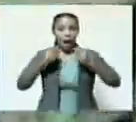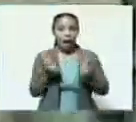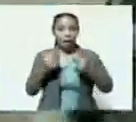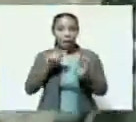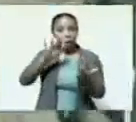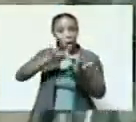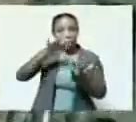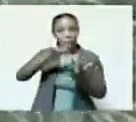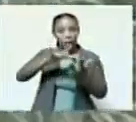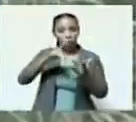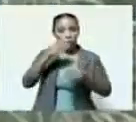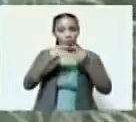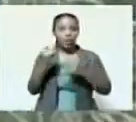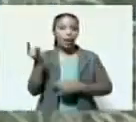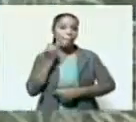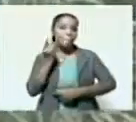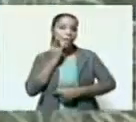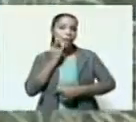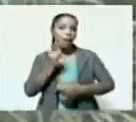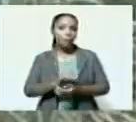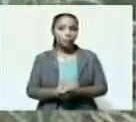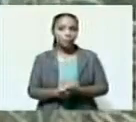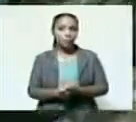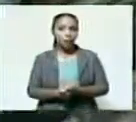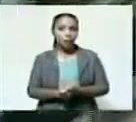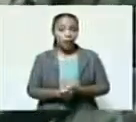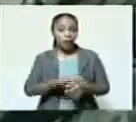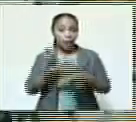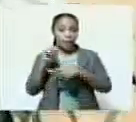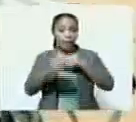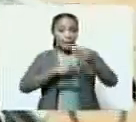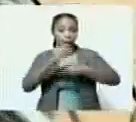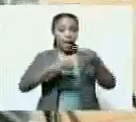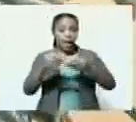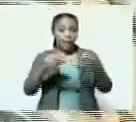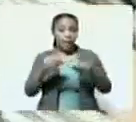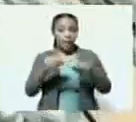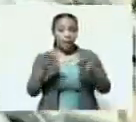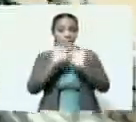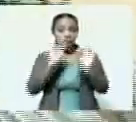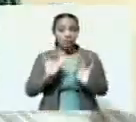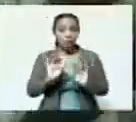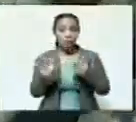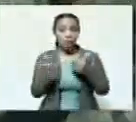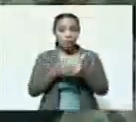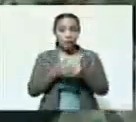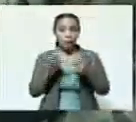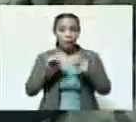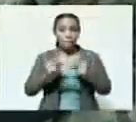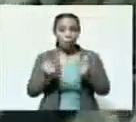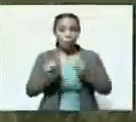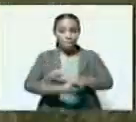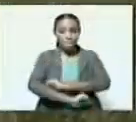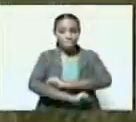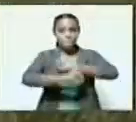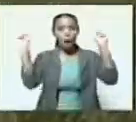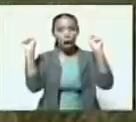con el positivo de la batería y se produce, por supuesto, el cierre del sistema y la activación del detonador